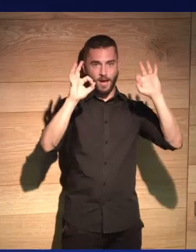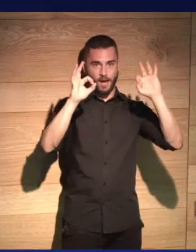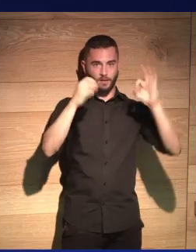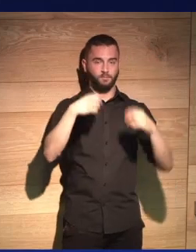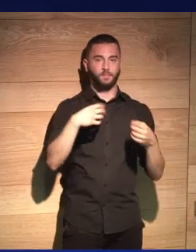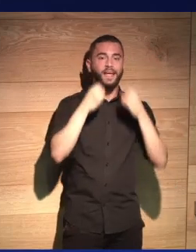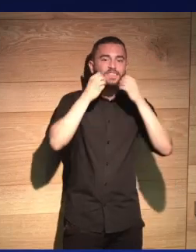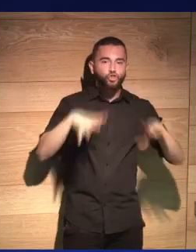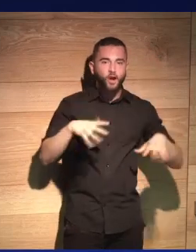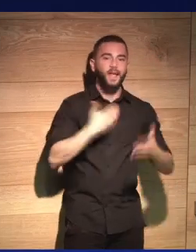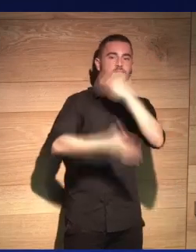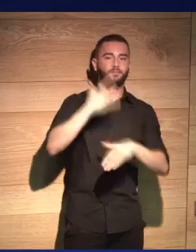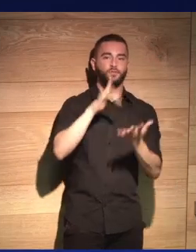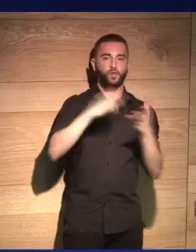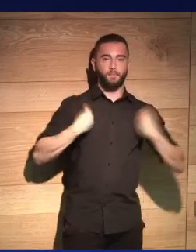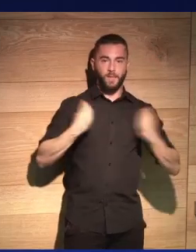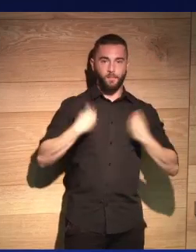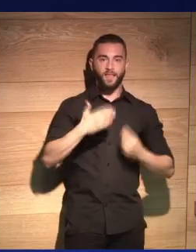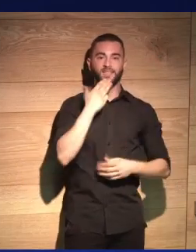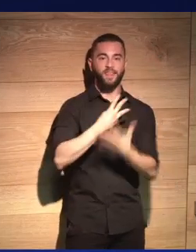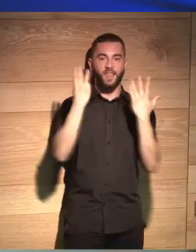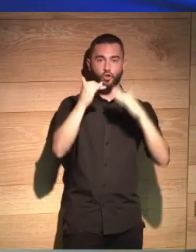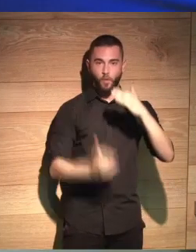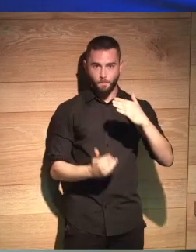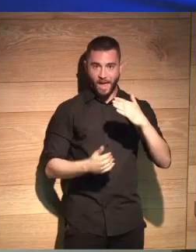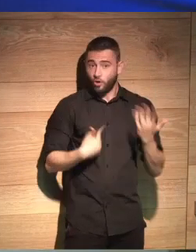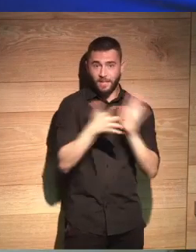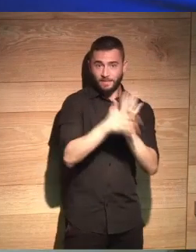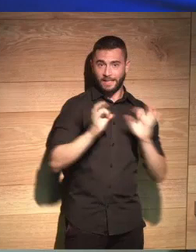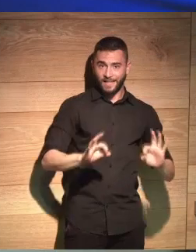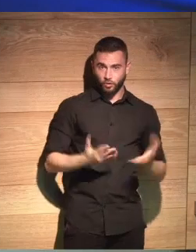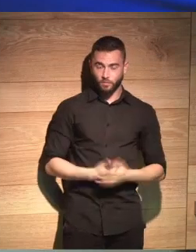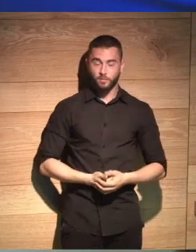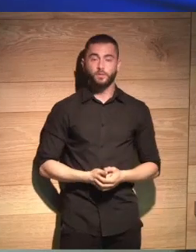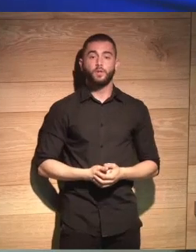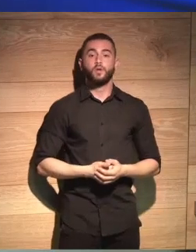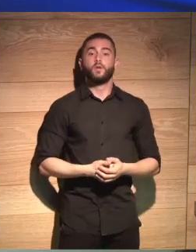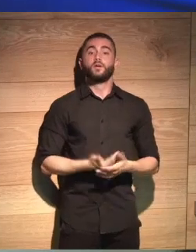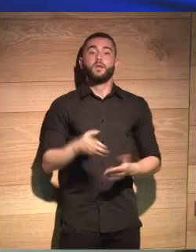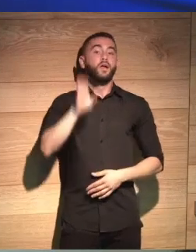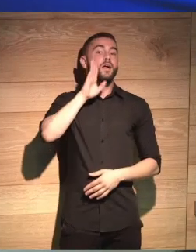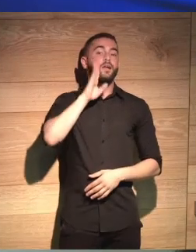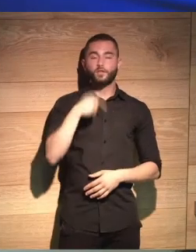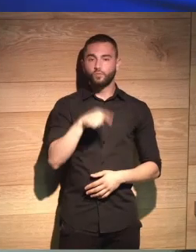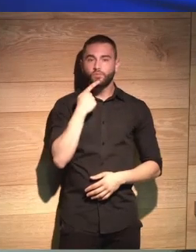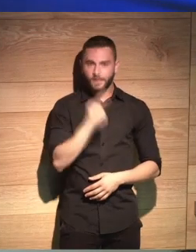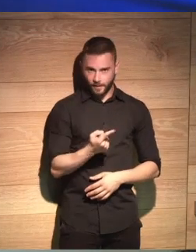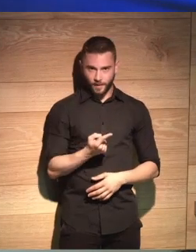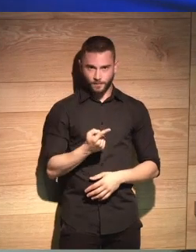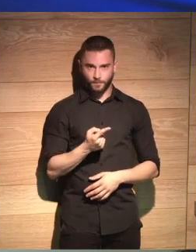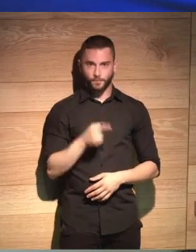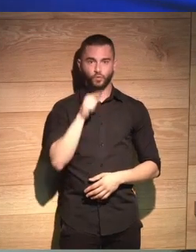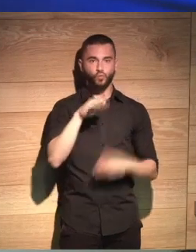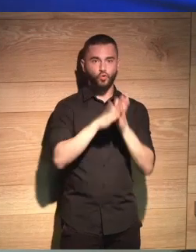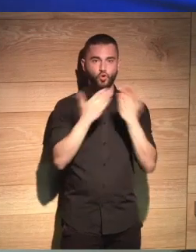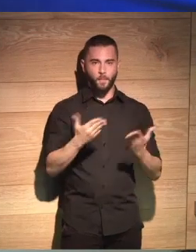vividas por menores de edad. En ese sentido que decías de que no querías utilizar